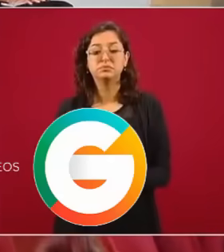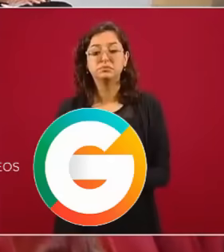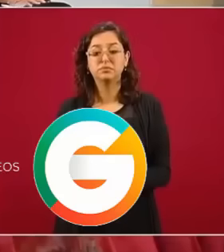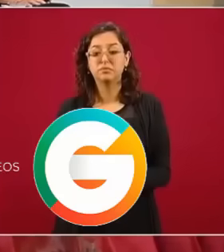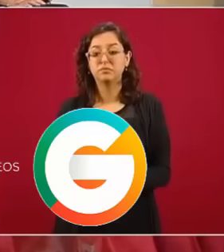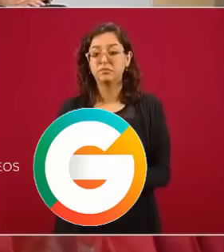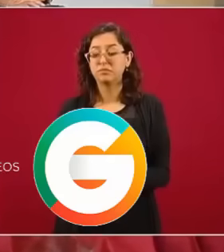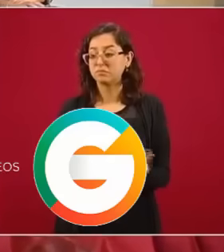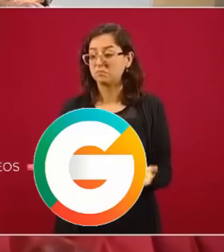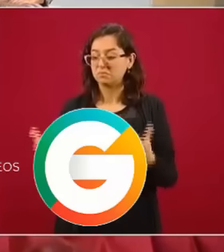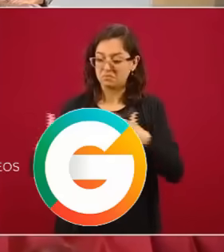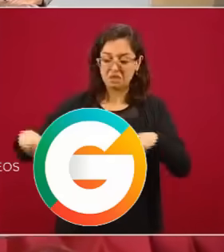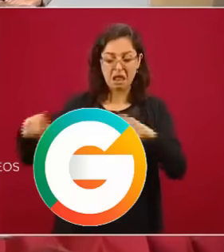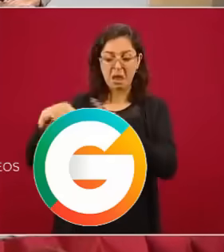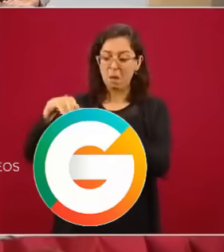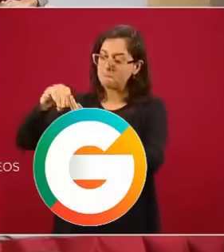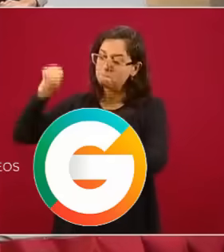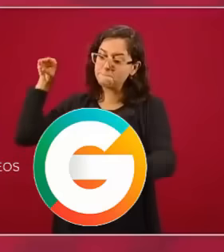acabando con el lago,